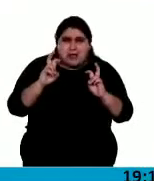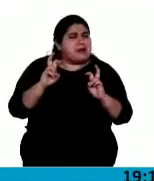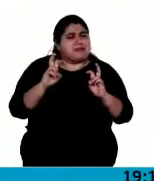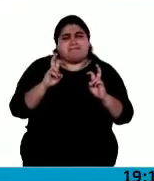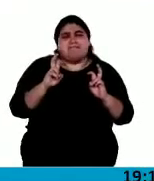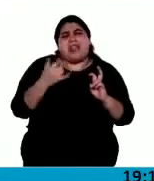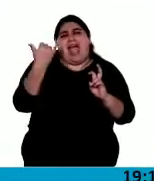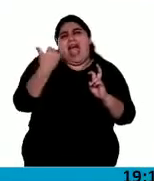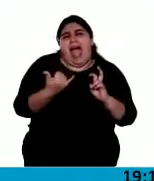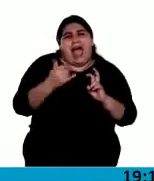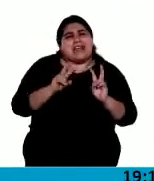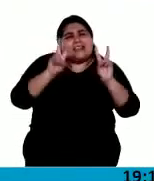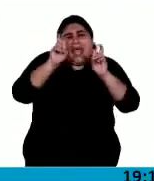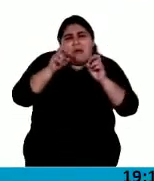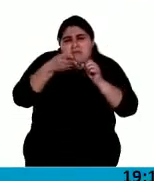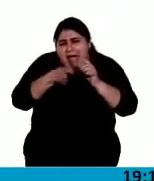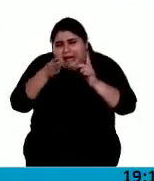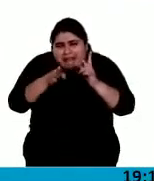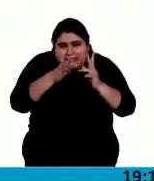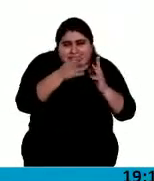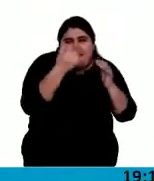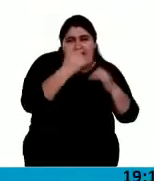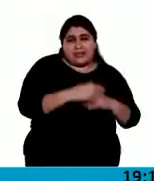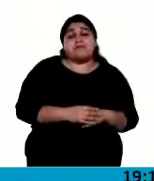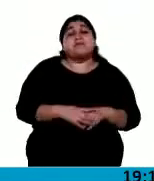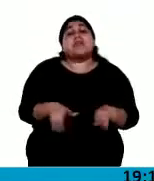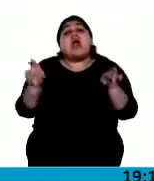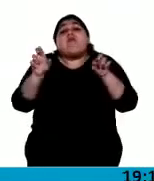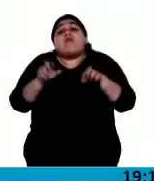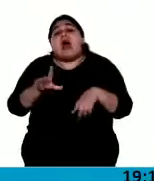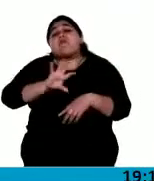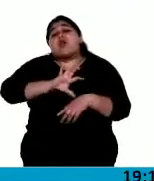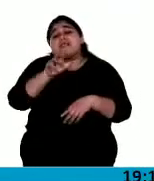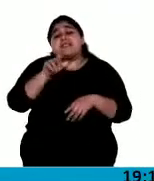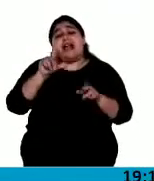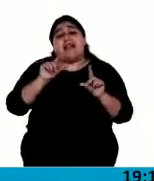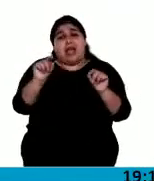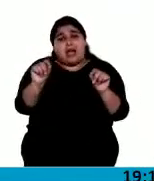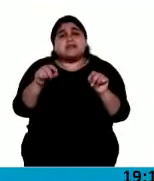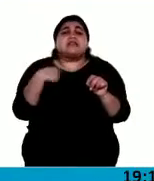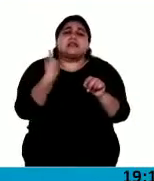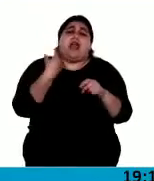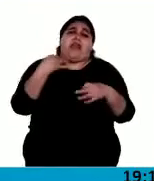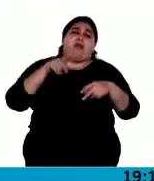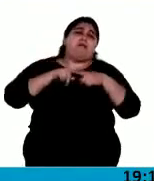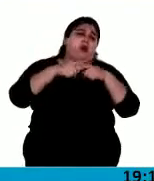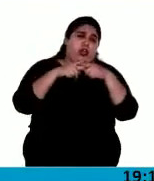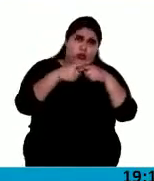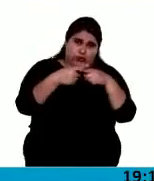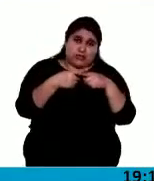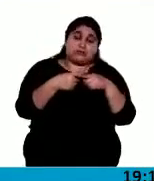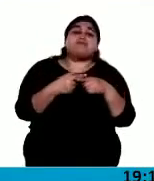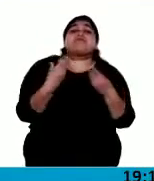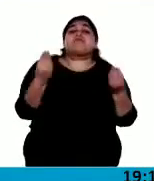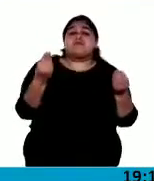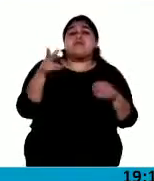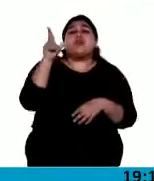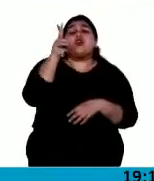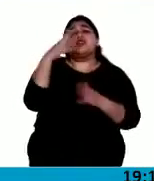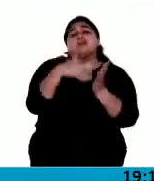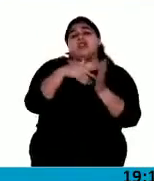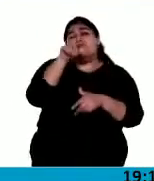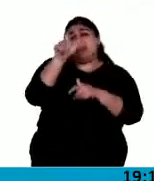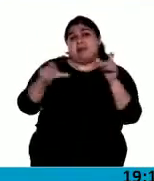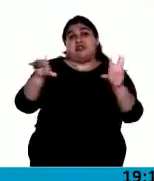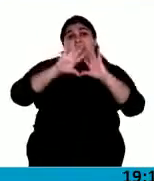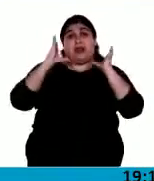conducen a roma el plan provincial del cáncer es un tema que tendríamos que discutir por qué por qué 8 millones de personas en